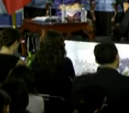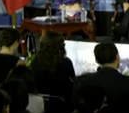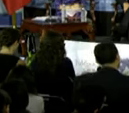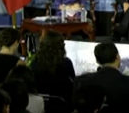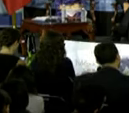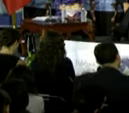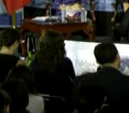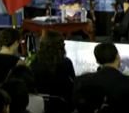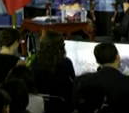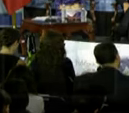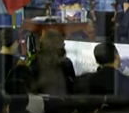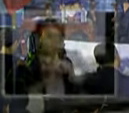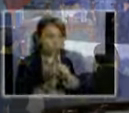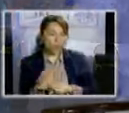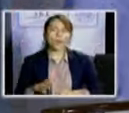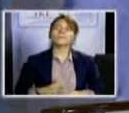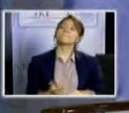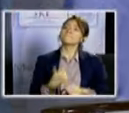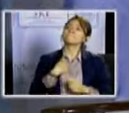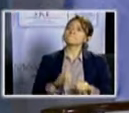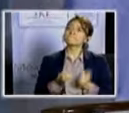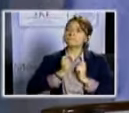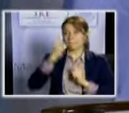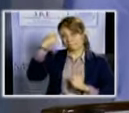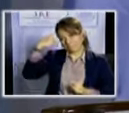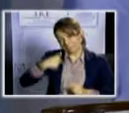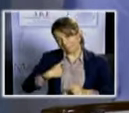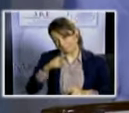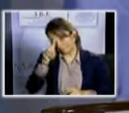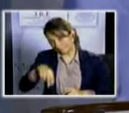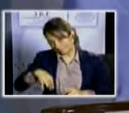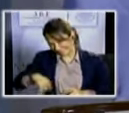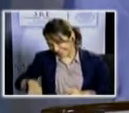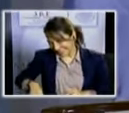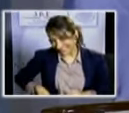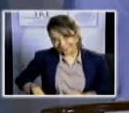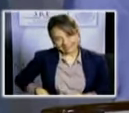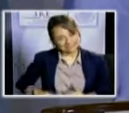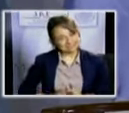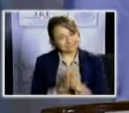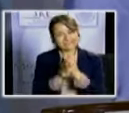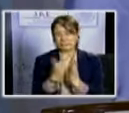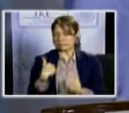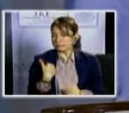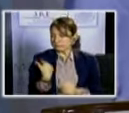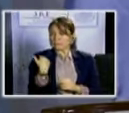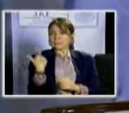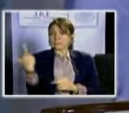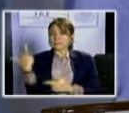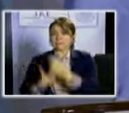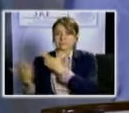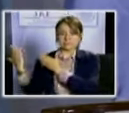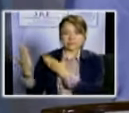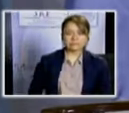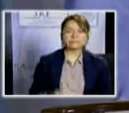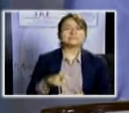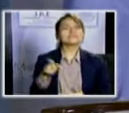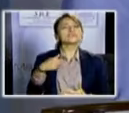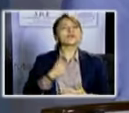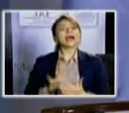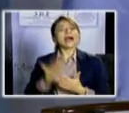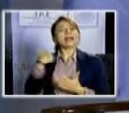es muy interesante para mí participar en este foro porque acabo de regresar de participar en un grupo de trabajo muy